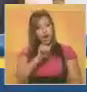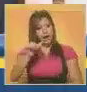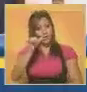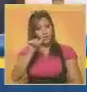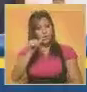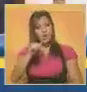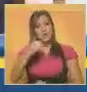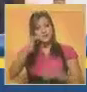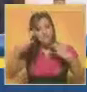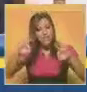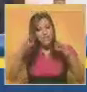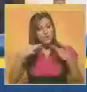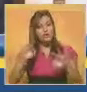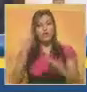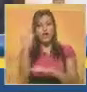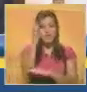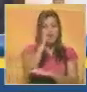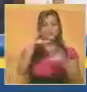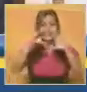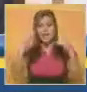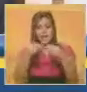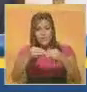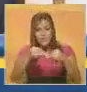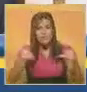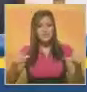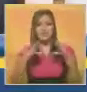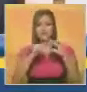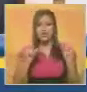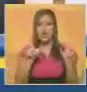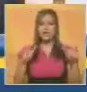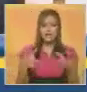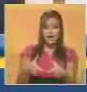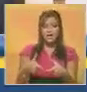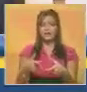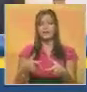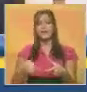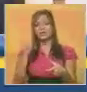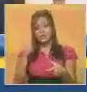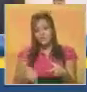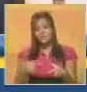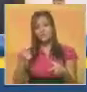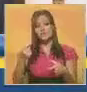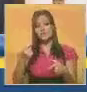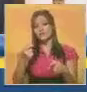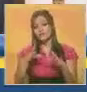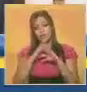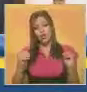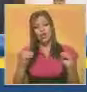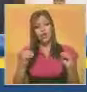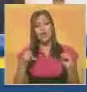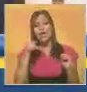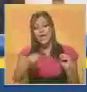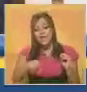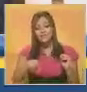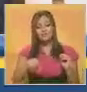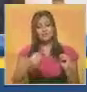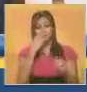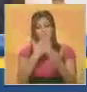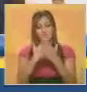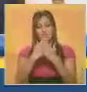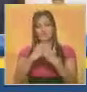la tierra, los bosques, la biodiversidad, el gas y los minerales. Estos recursos de todos los